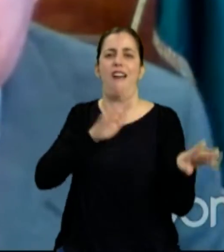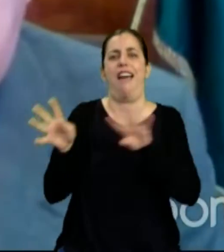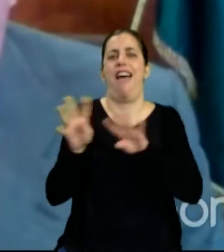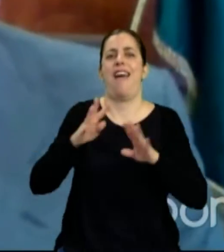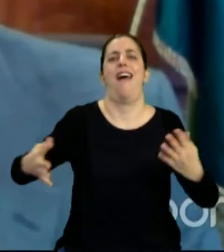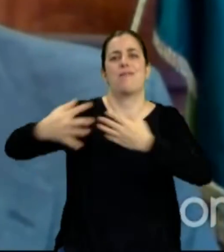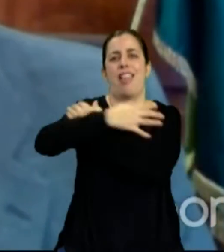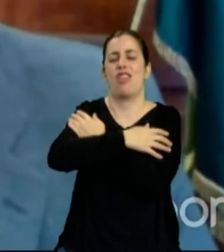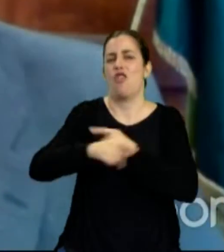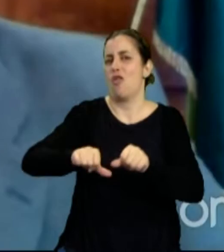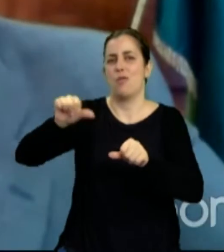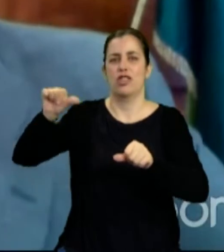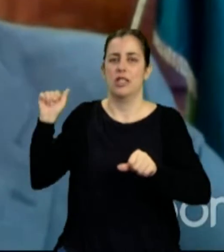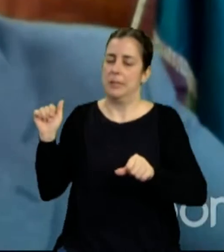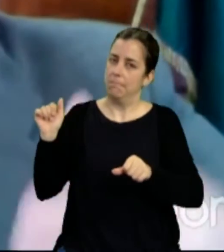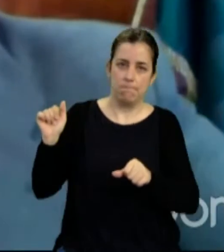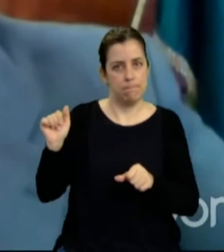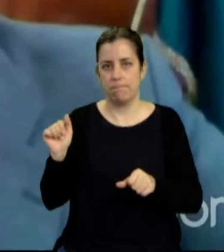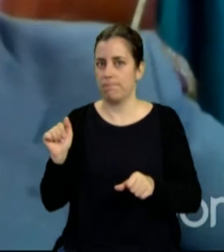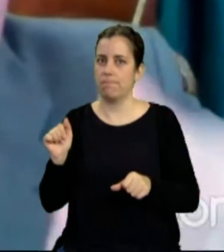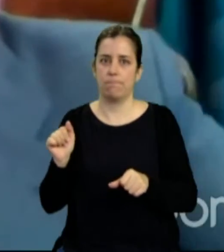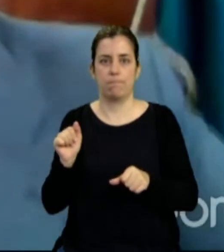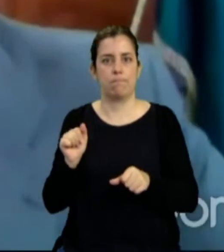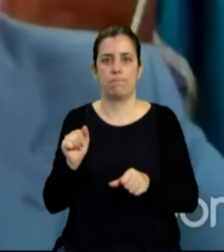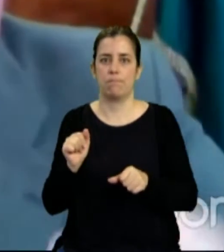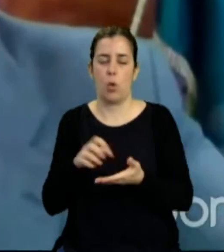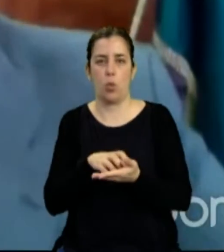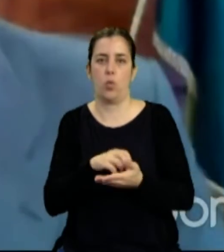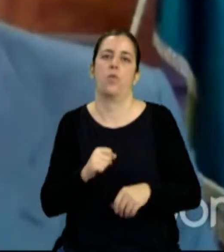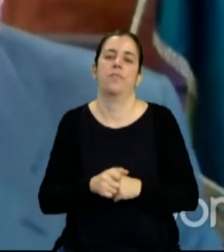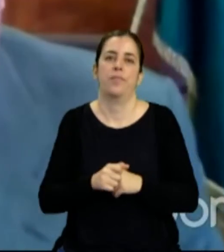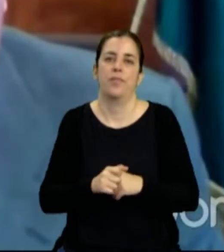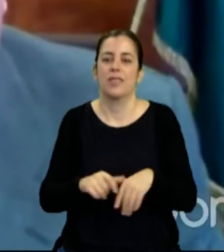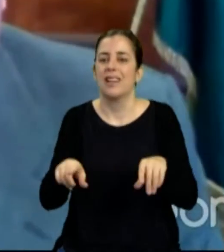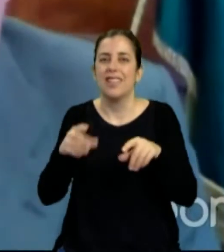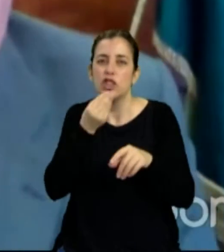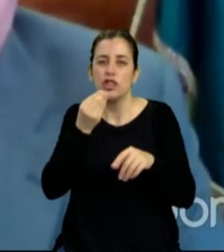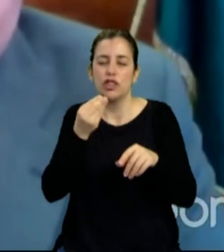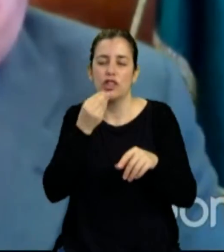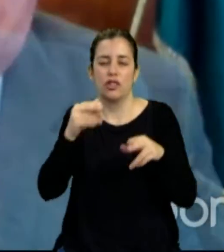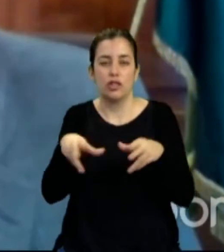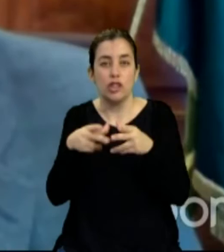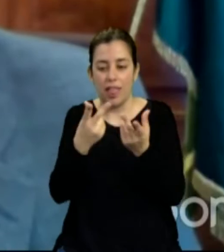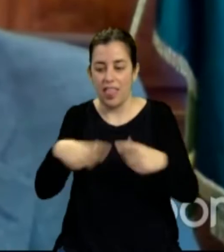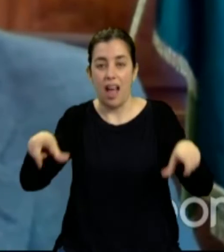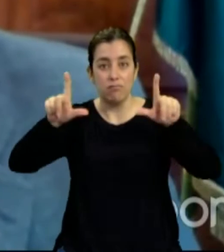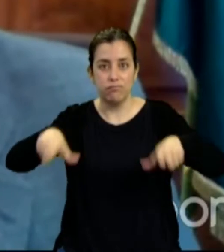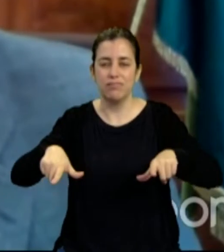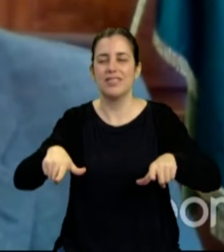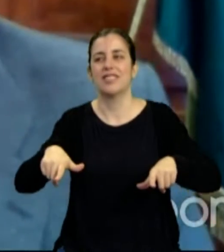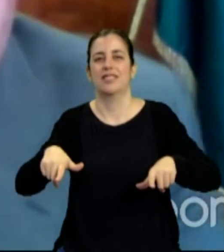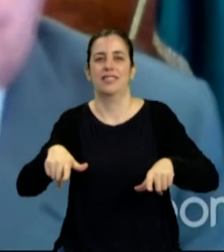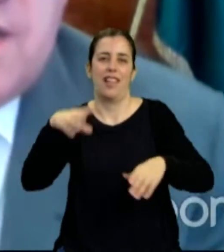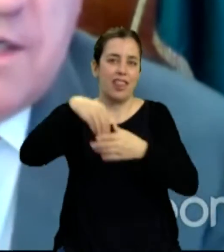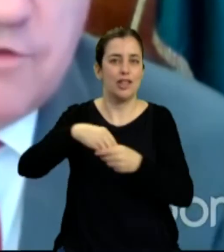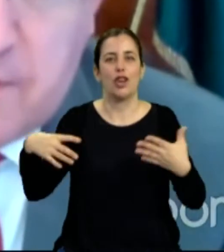estar en una sociedad gastronómica cantando todos juntos, como se hacía toda la vida. Lo veo muy difícil. Hablador de presupuesto,